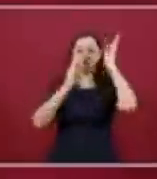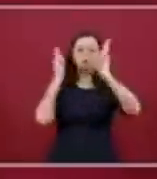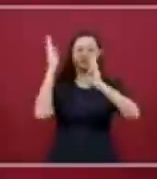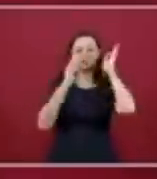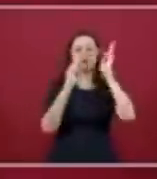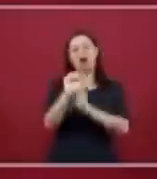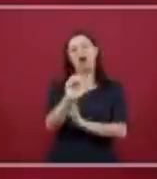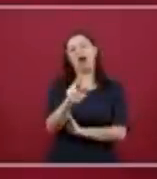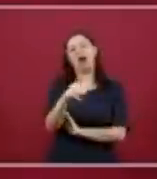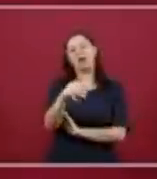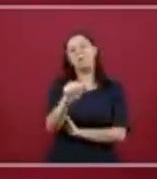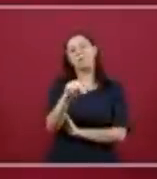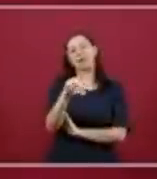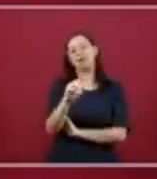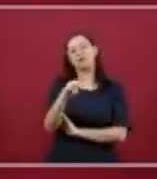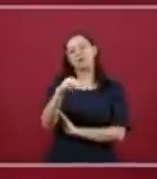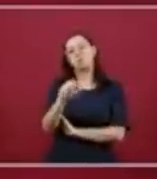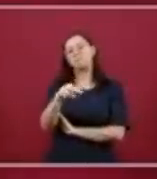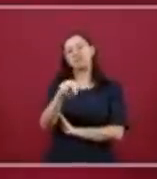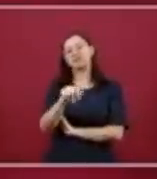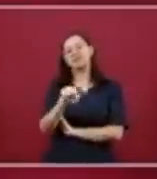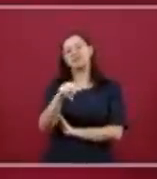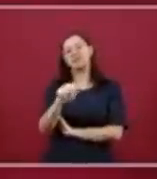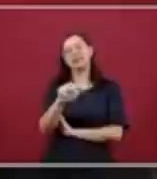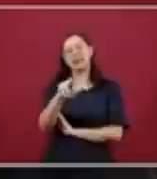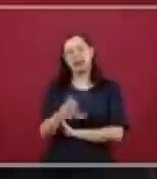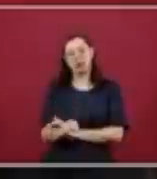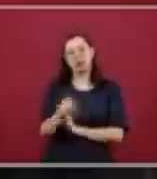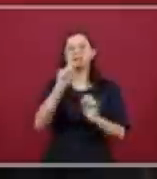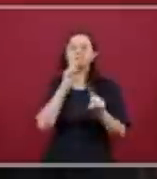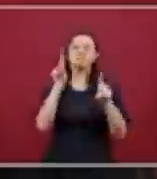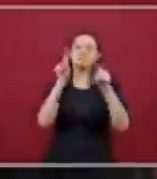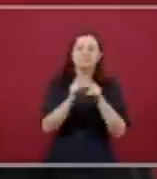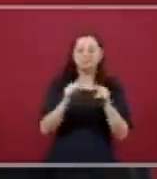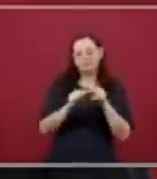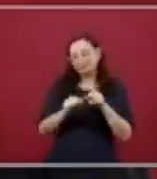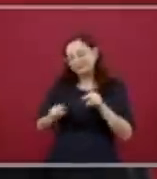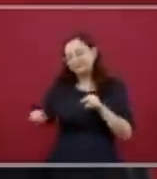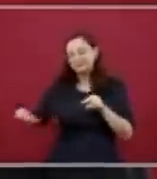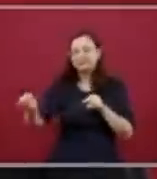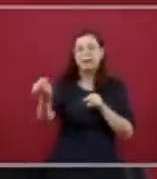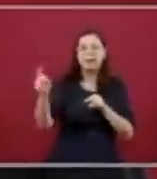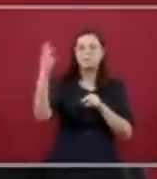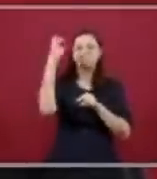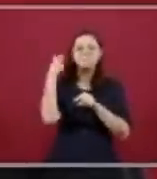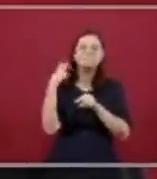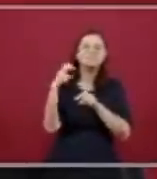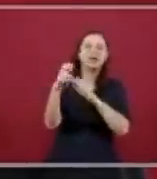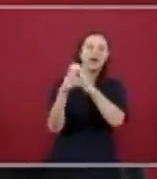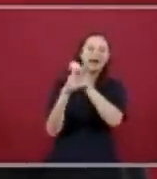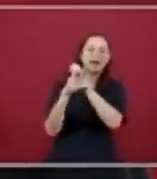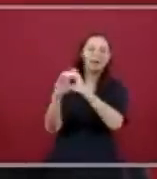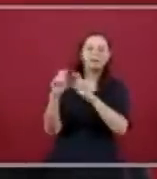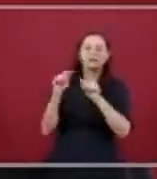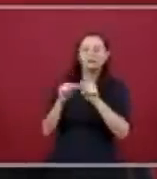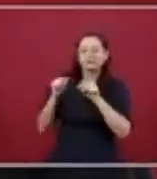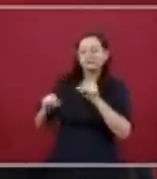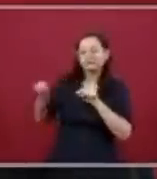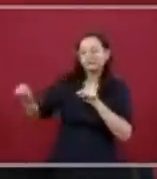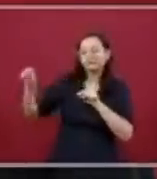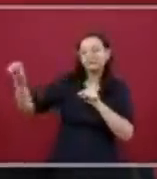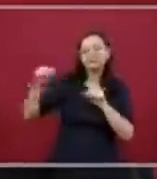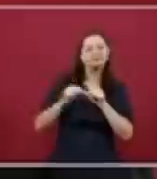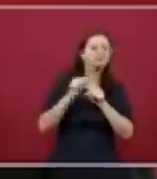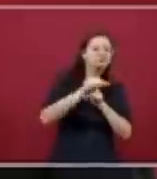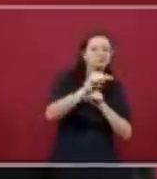y complementario, la ruta Manzanero, la ruta se va a lanzar con Turibús, diferentes rutas para